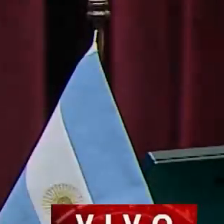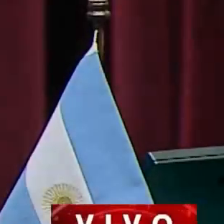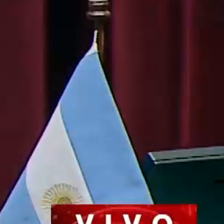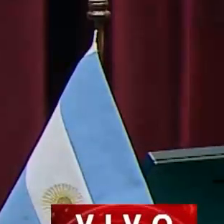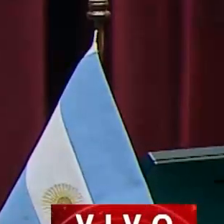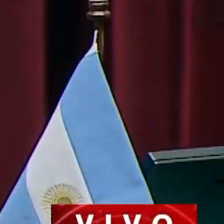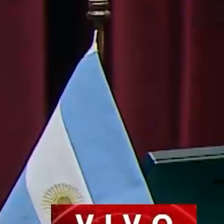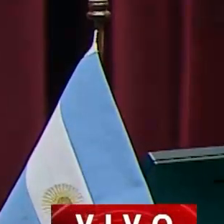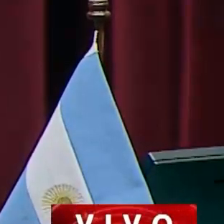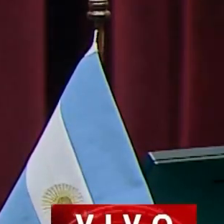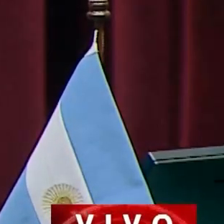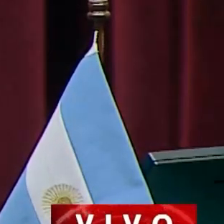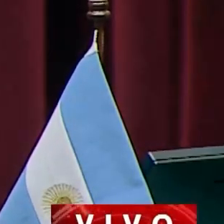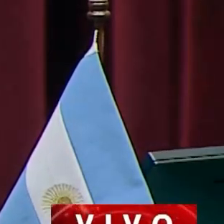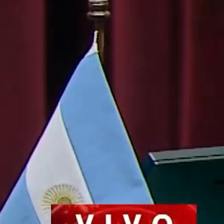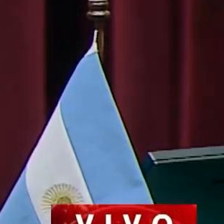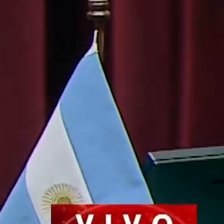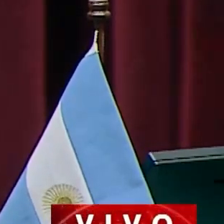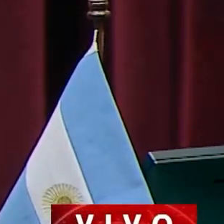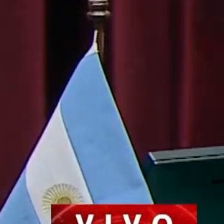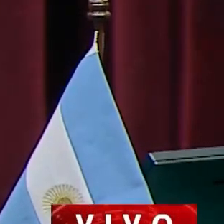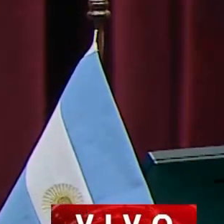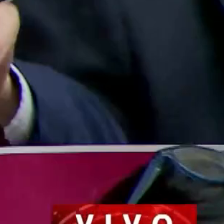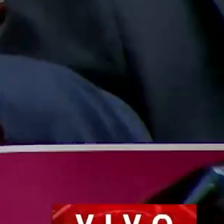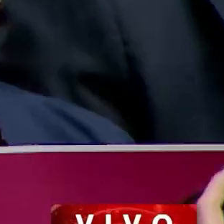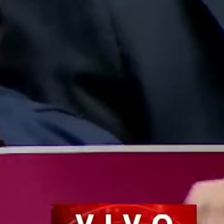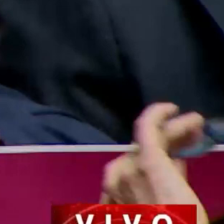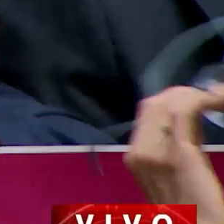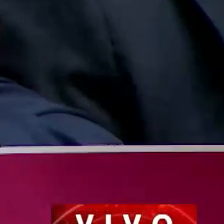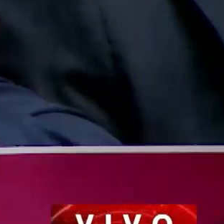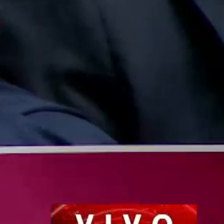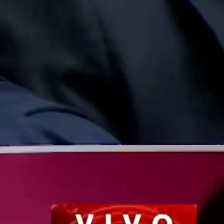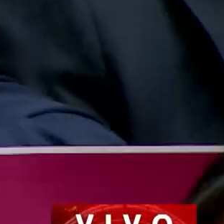En uso de la palabra, el diputado Luis Di Giacomo.